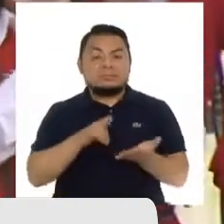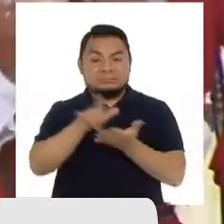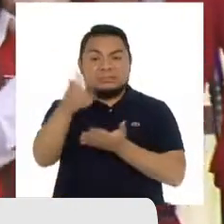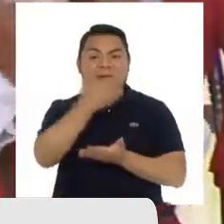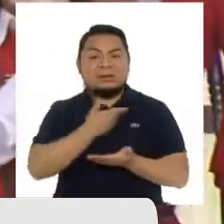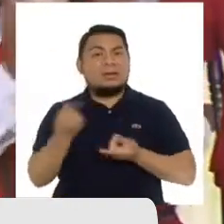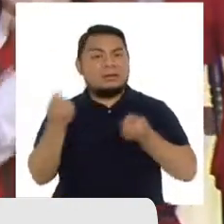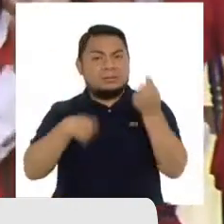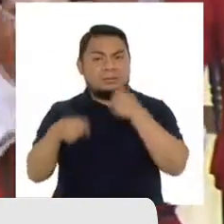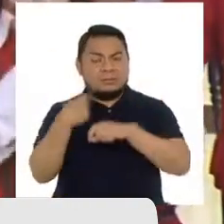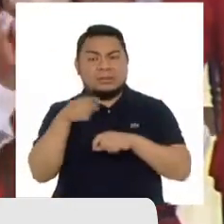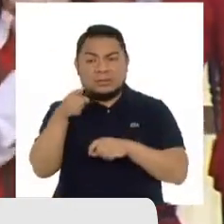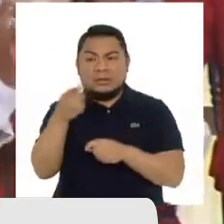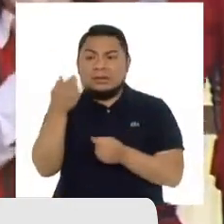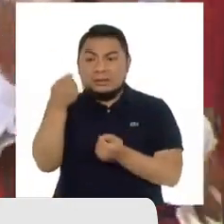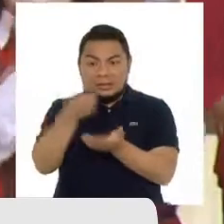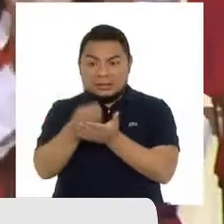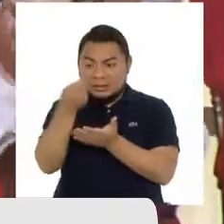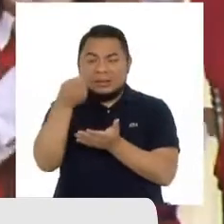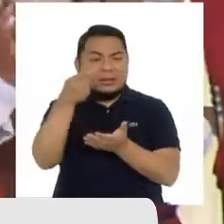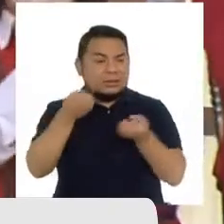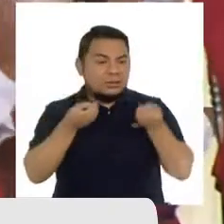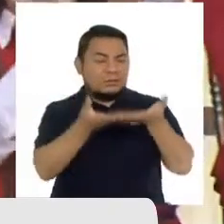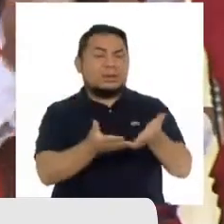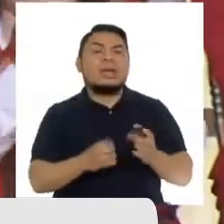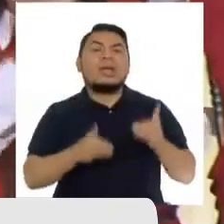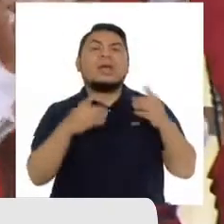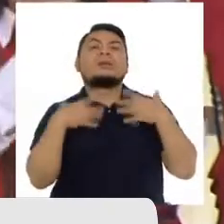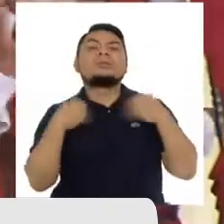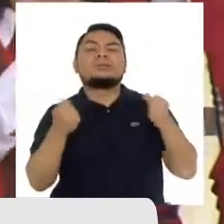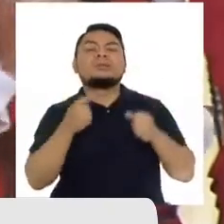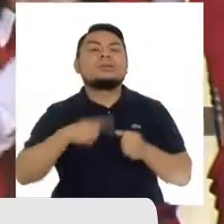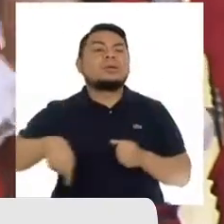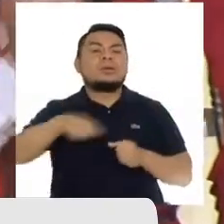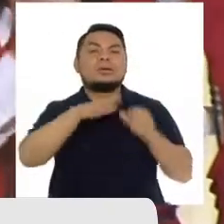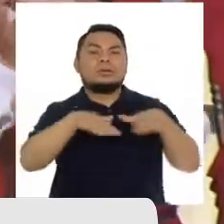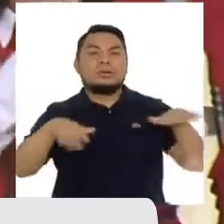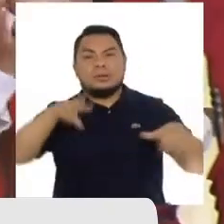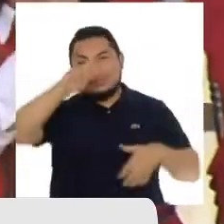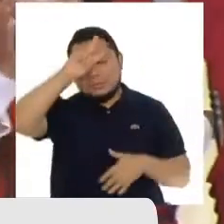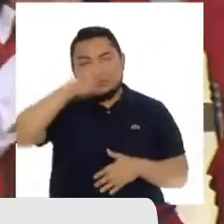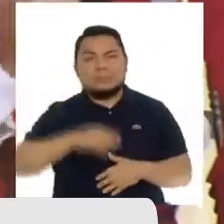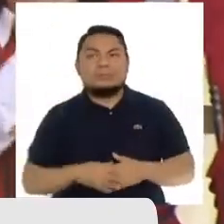serán utilizados en la salud y en la educación de los niños y niñas del perú